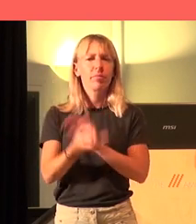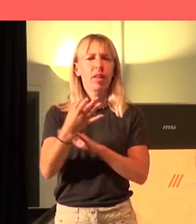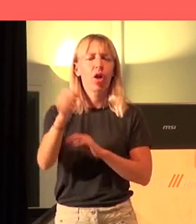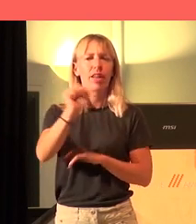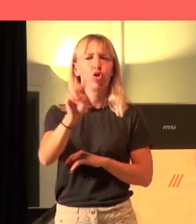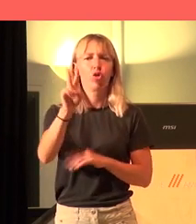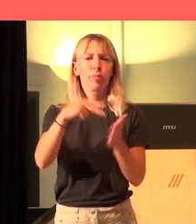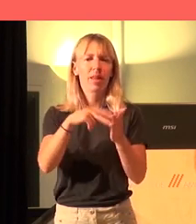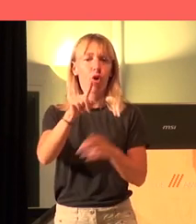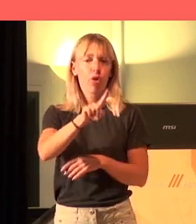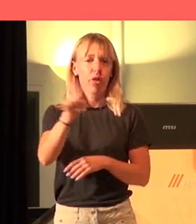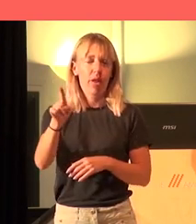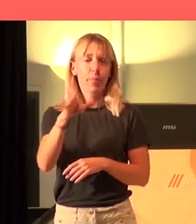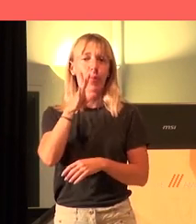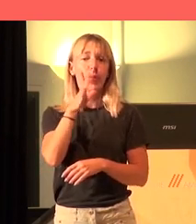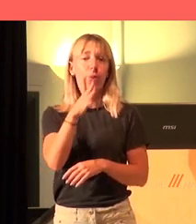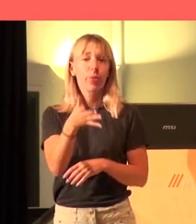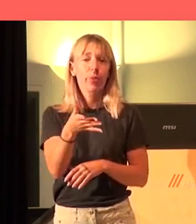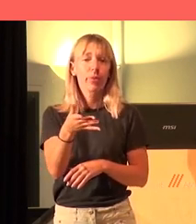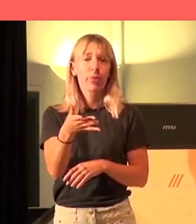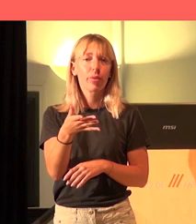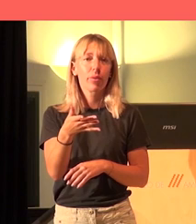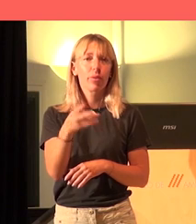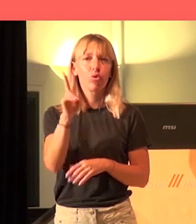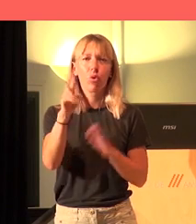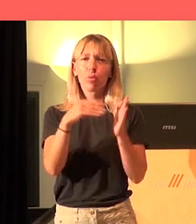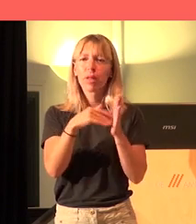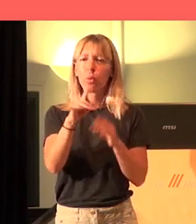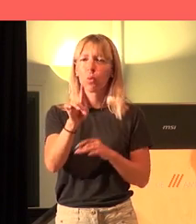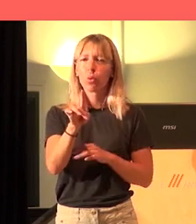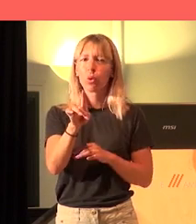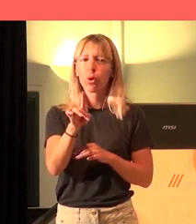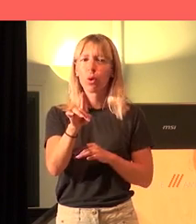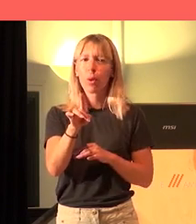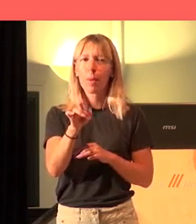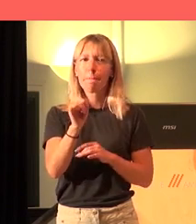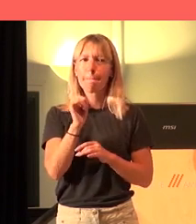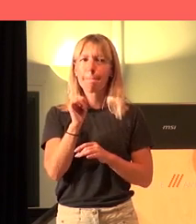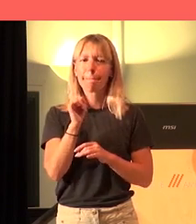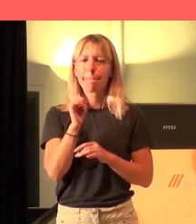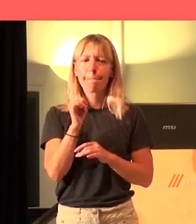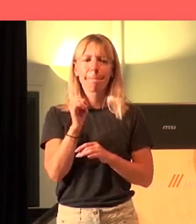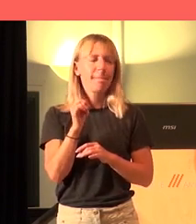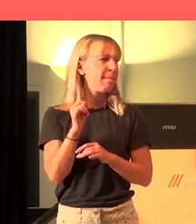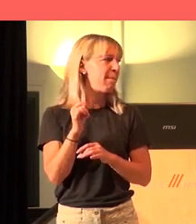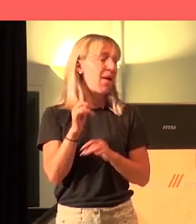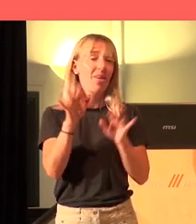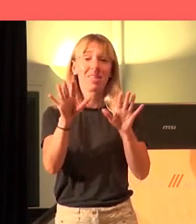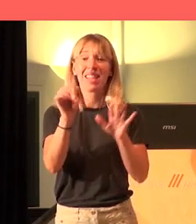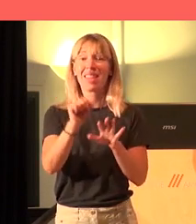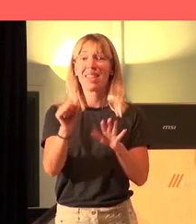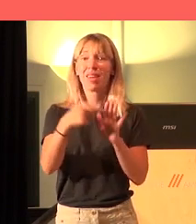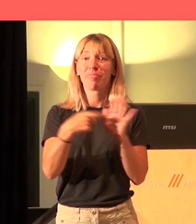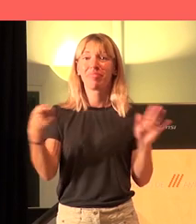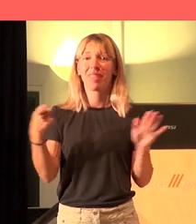2011 para el 2001. Os he quitado 10 años ahí